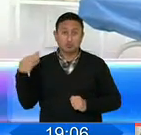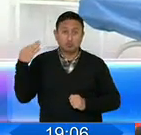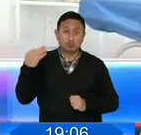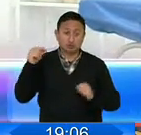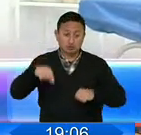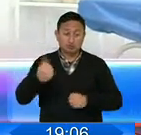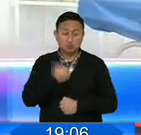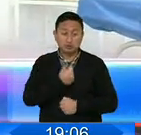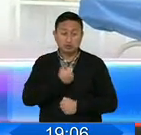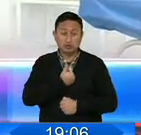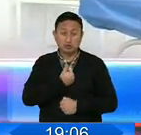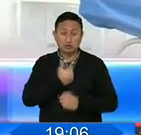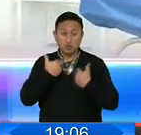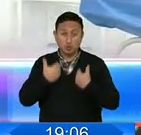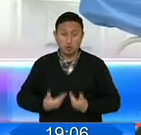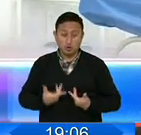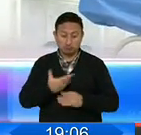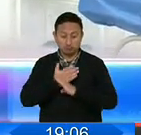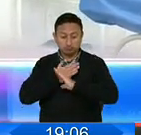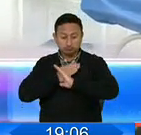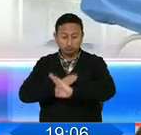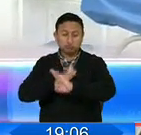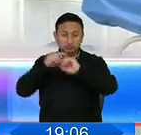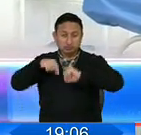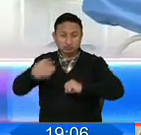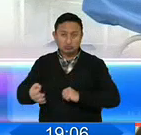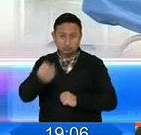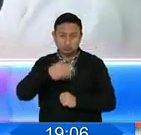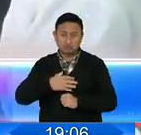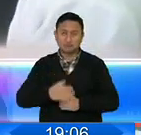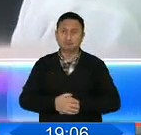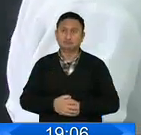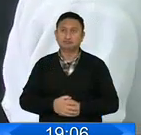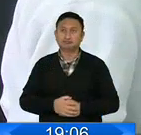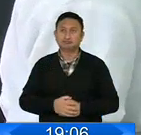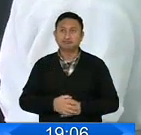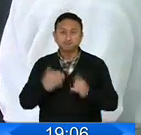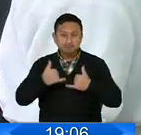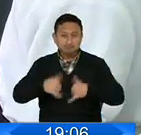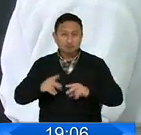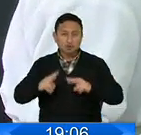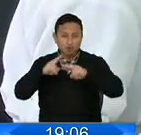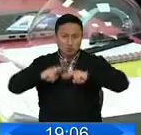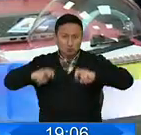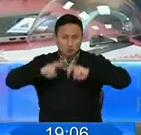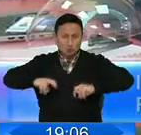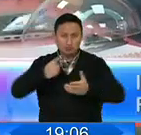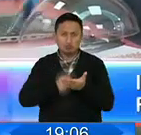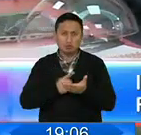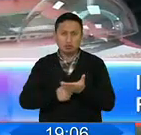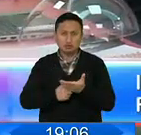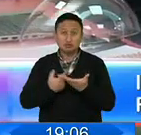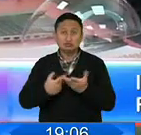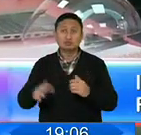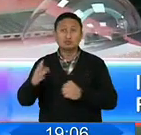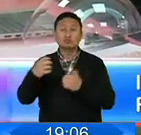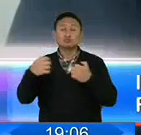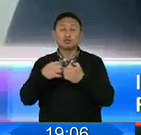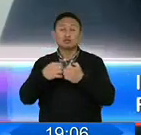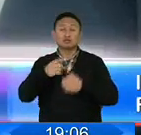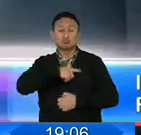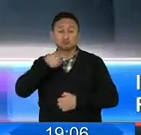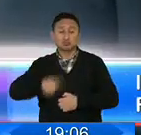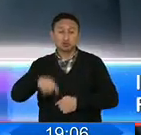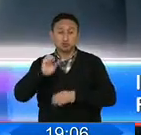los anticuerpos necesarios para defendernos contra la enfermedad. Para continuar con el estudio, un equipo de investigación chino y ecuatoriano realiza